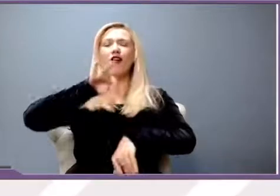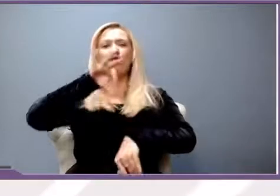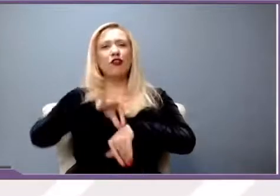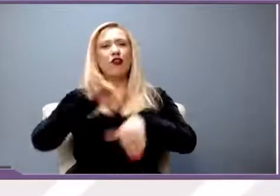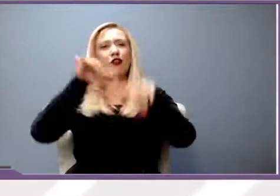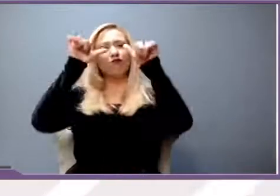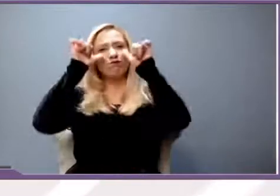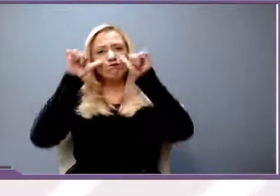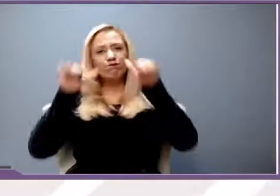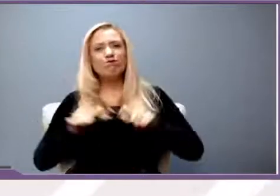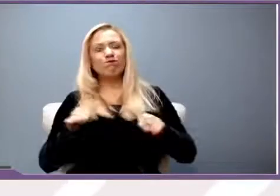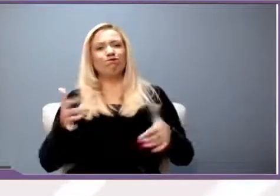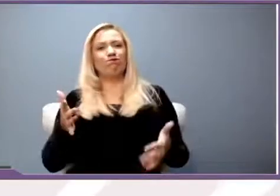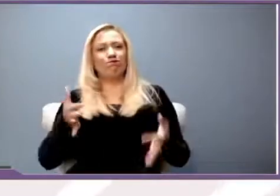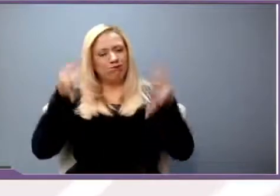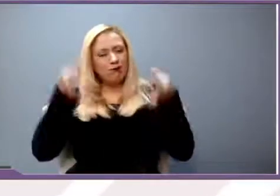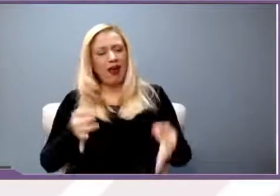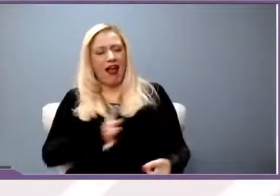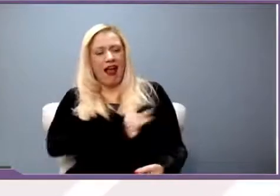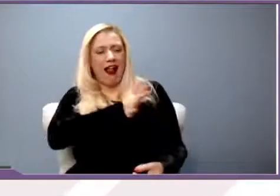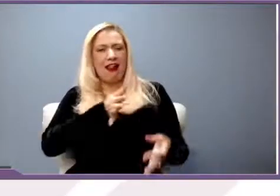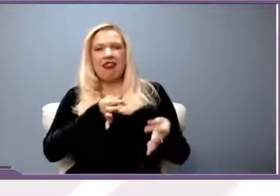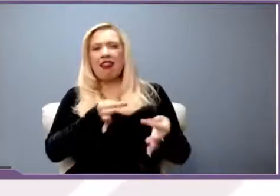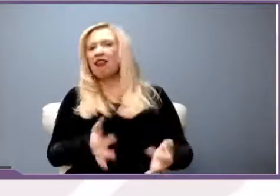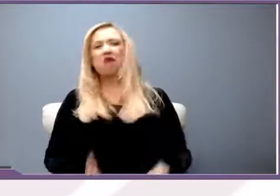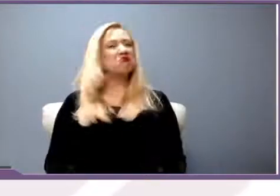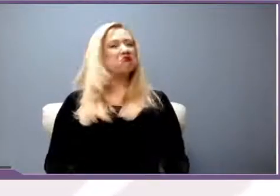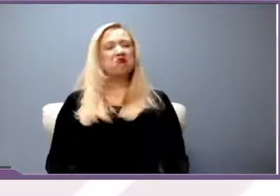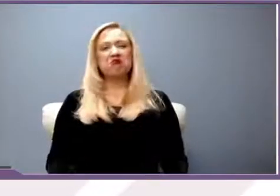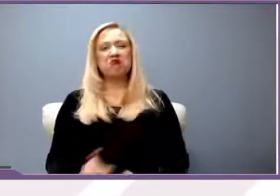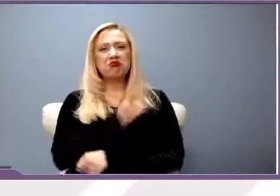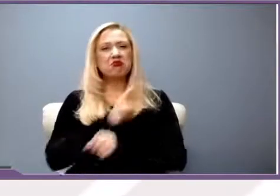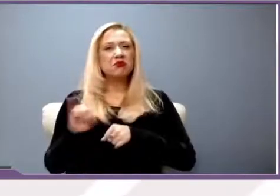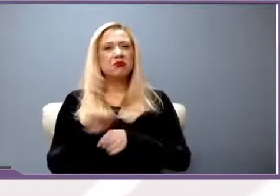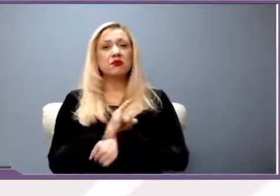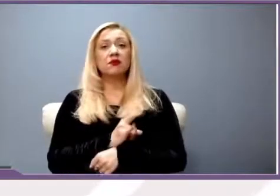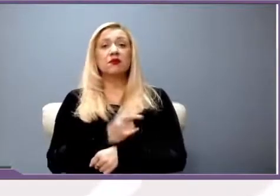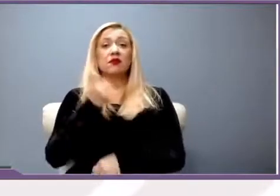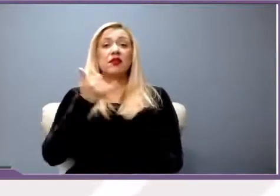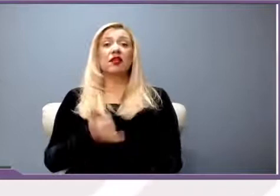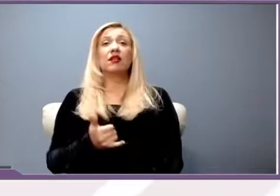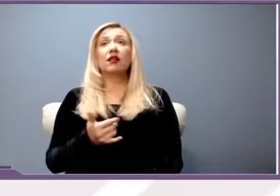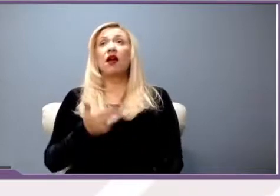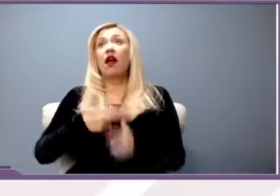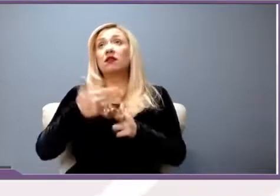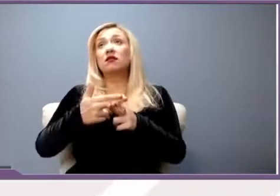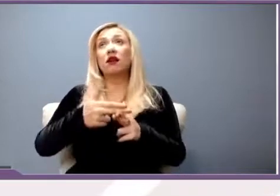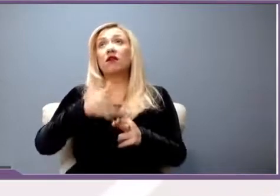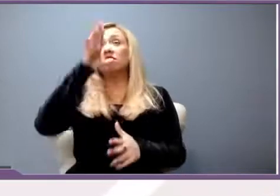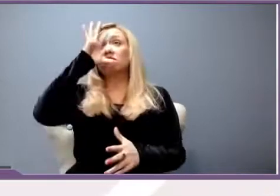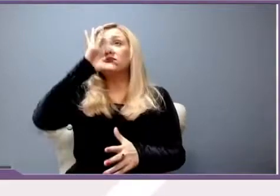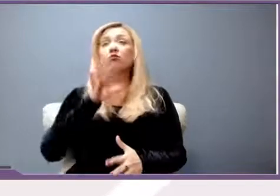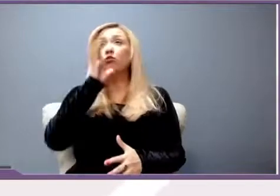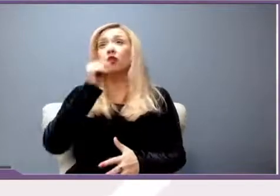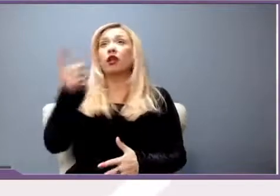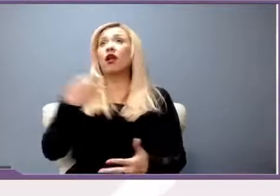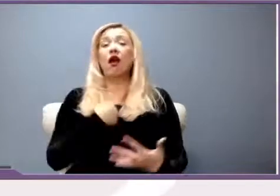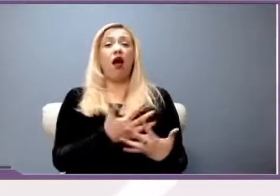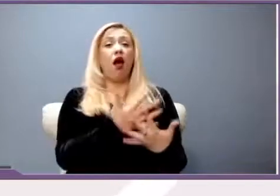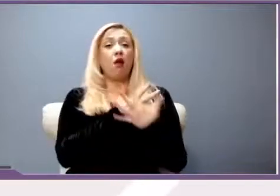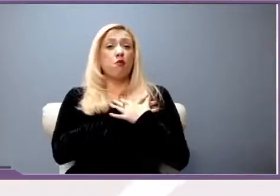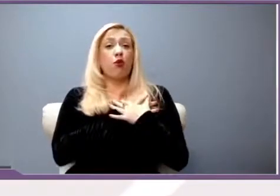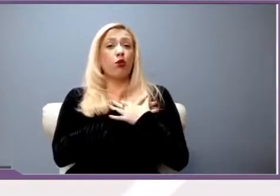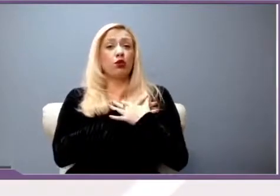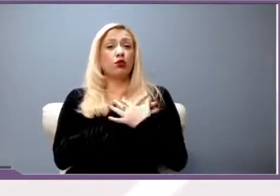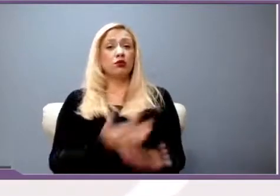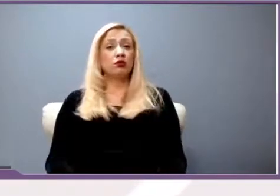dignos, y que nos impiden incluso la idea de ser amadas, ¿no? Esta idea que tienes que como eres gorda no mereces ser